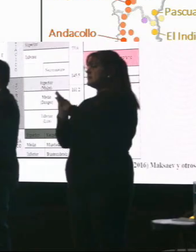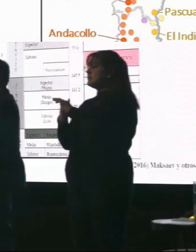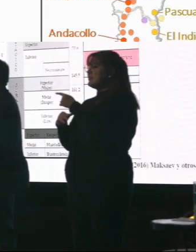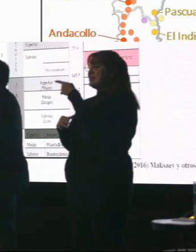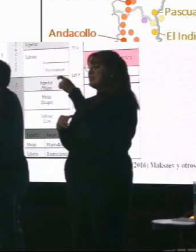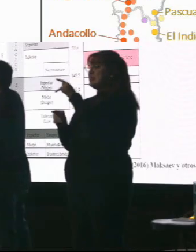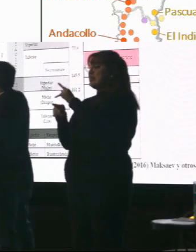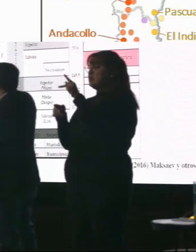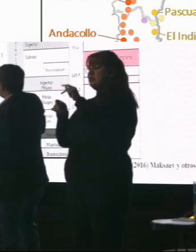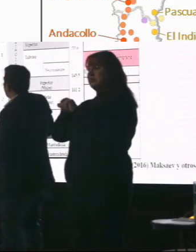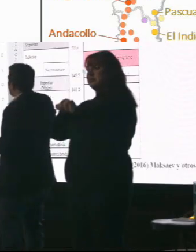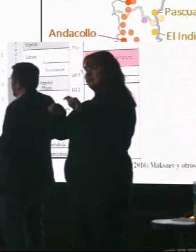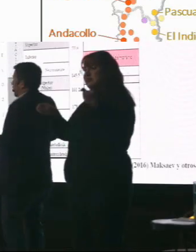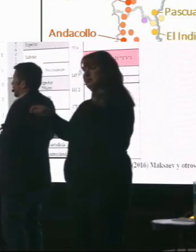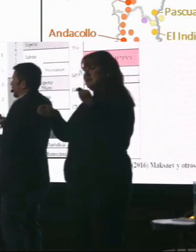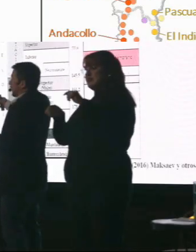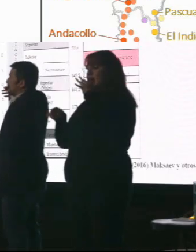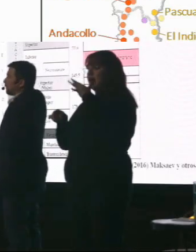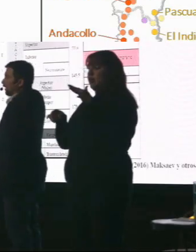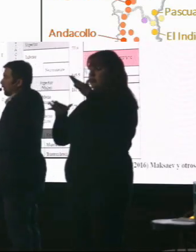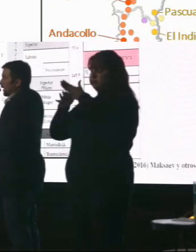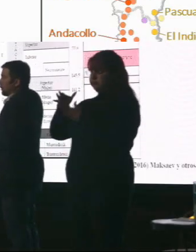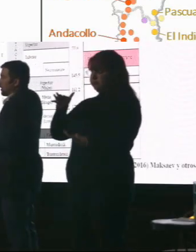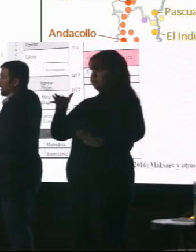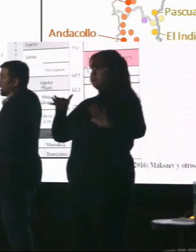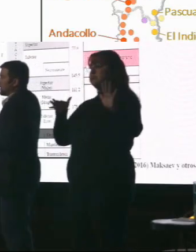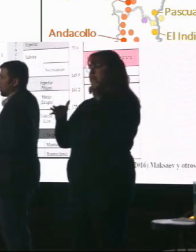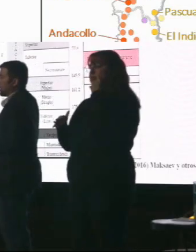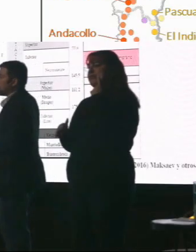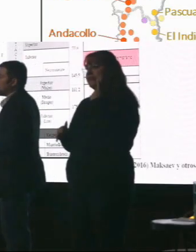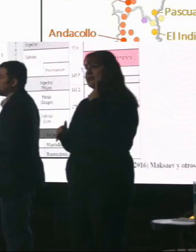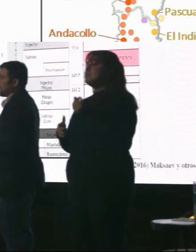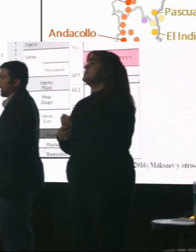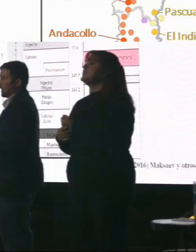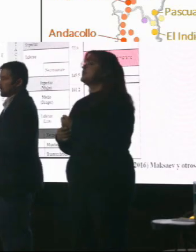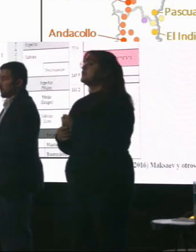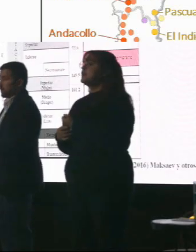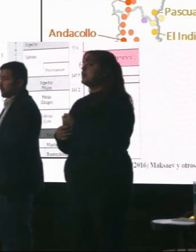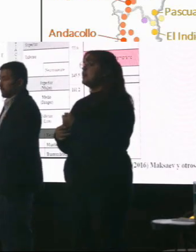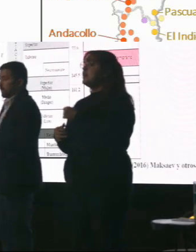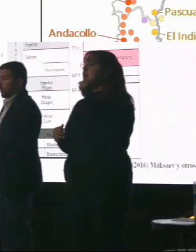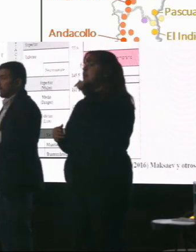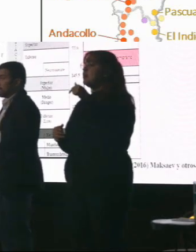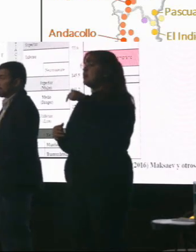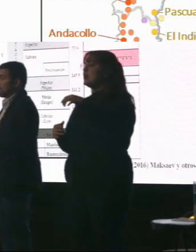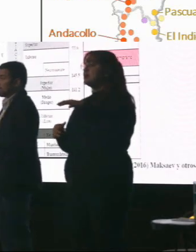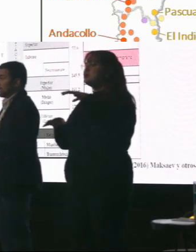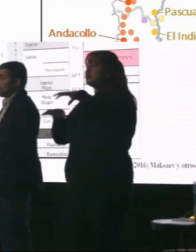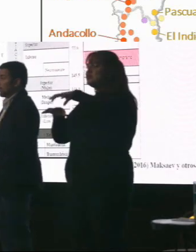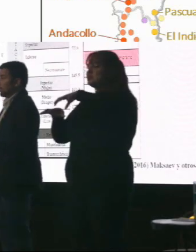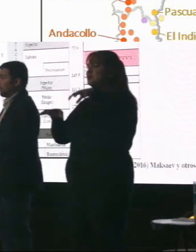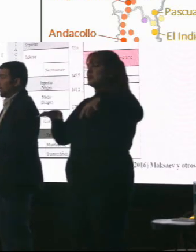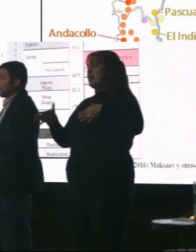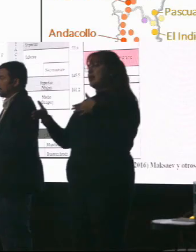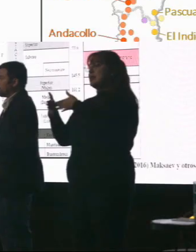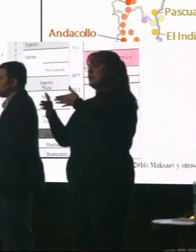costa, se hunde y genera el volcanismo que hoy día se encuentra en las zonas de los límites de Chile